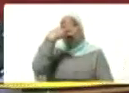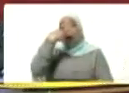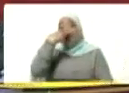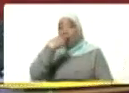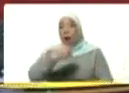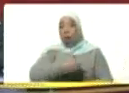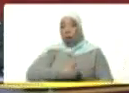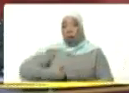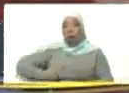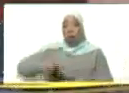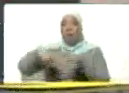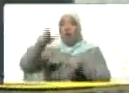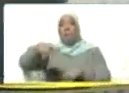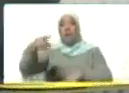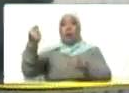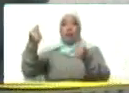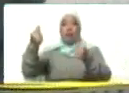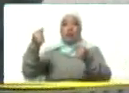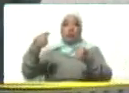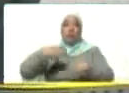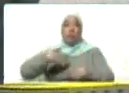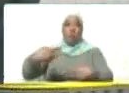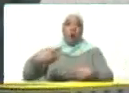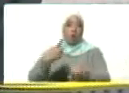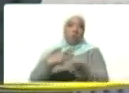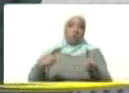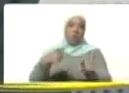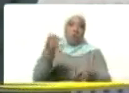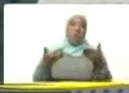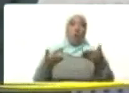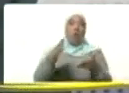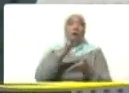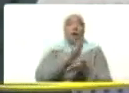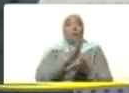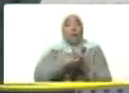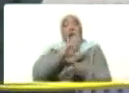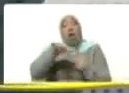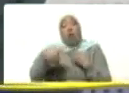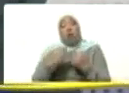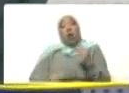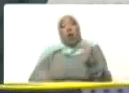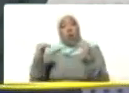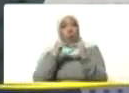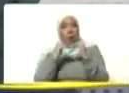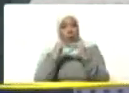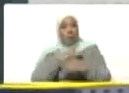sustainable life. Sino una vida digna y sostenible para todos.